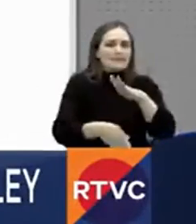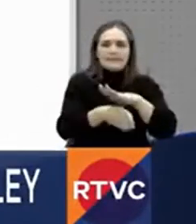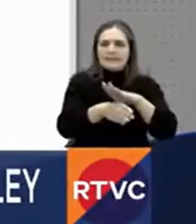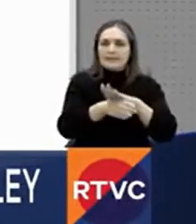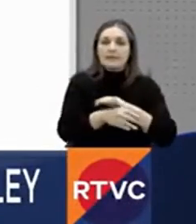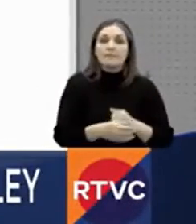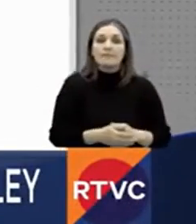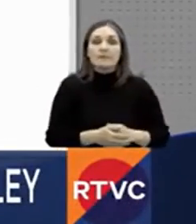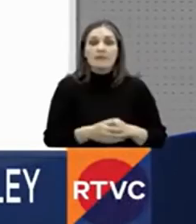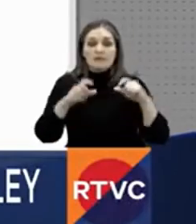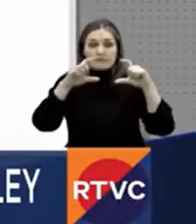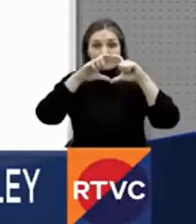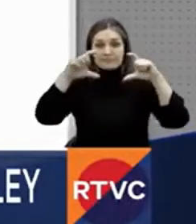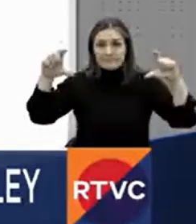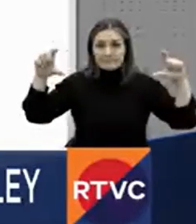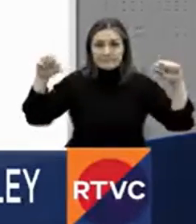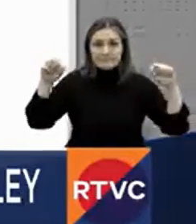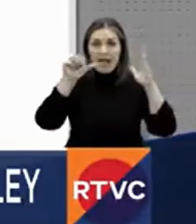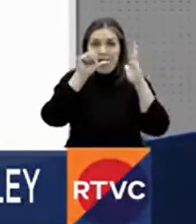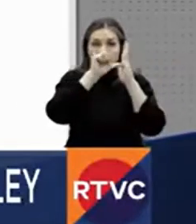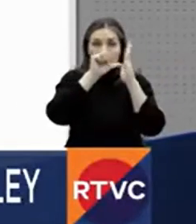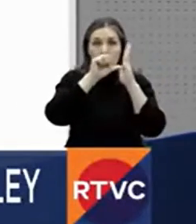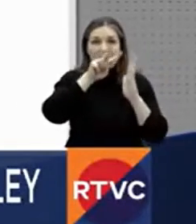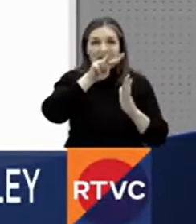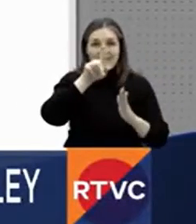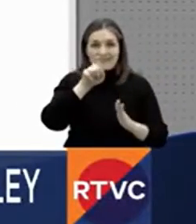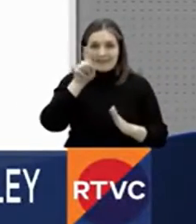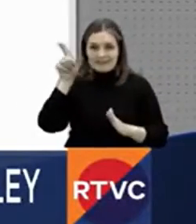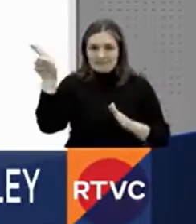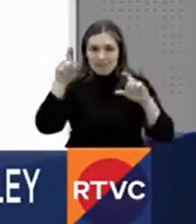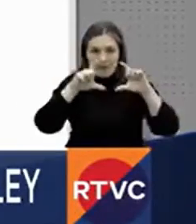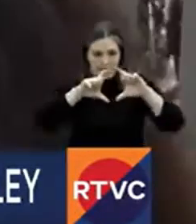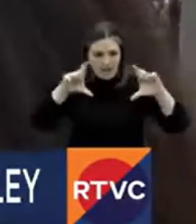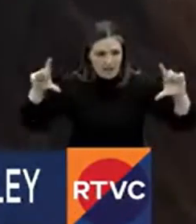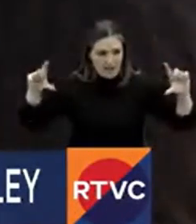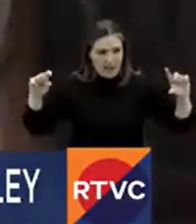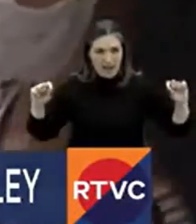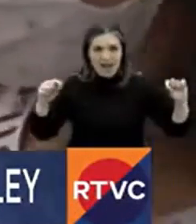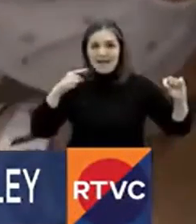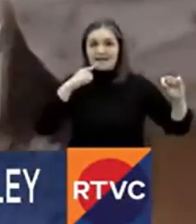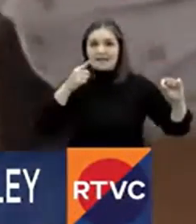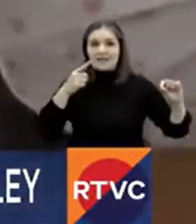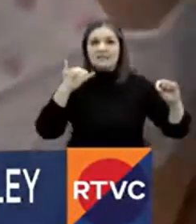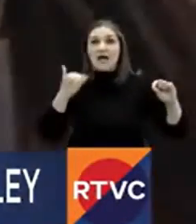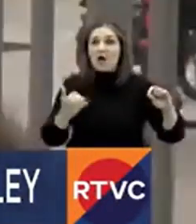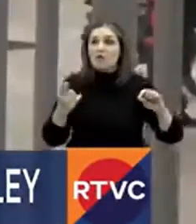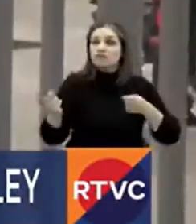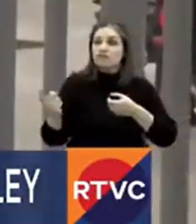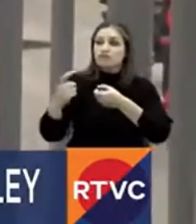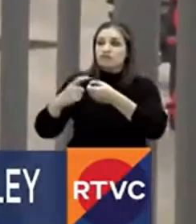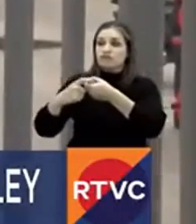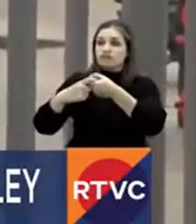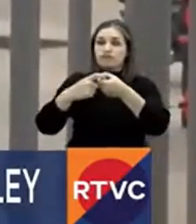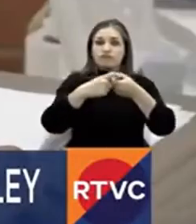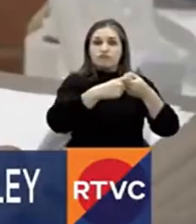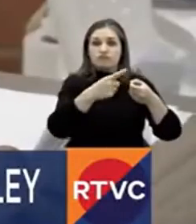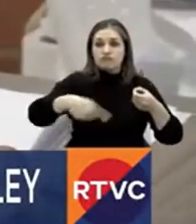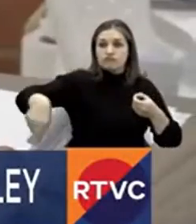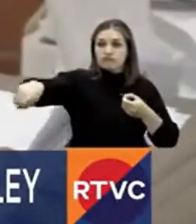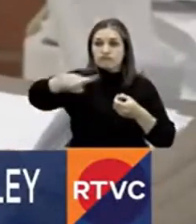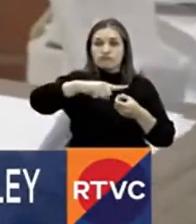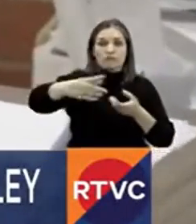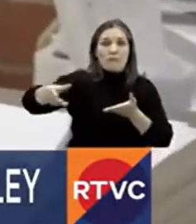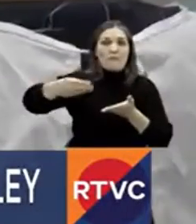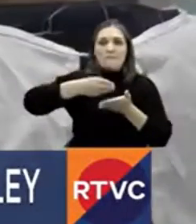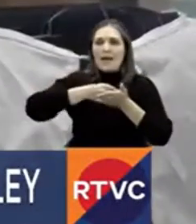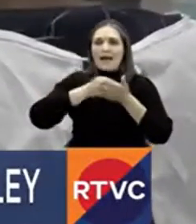26 del proyecto señala que los copagos o cuotas moderadoras dejarán de existir. Según el gobierno, esto tiene como propósito acabar con las